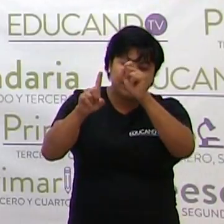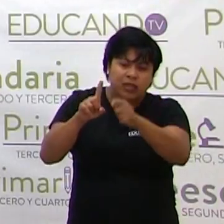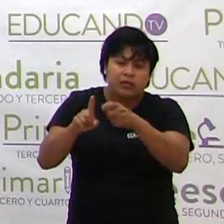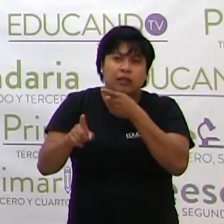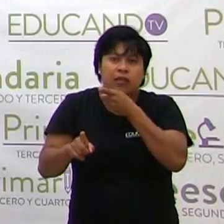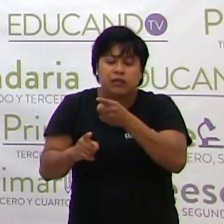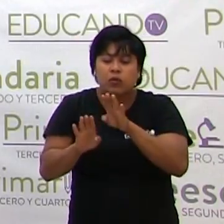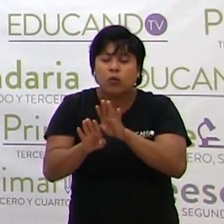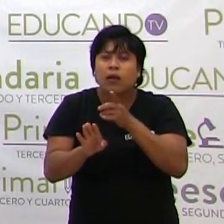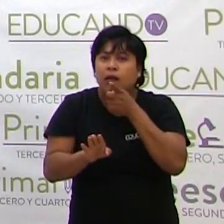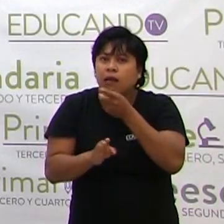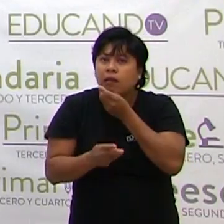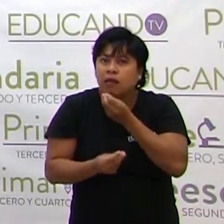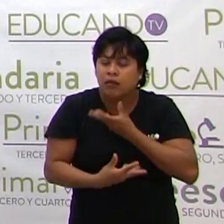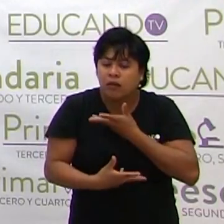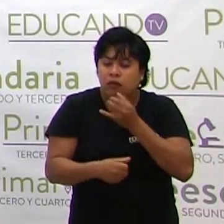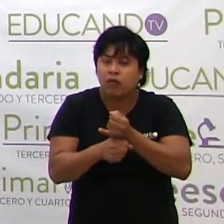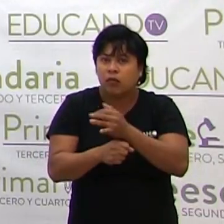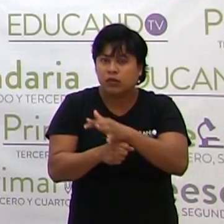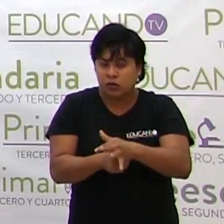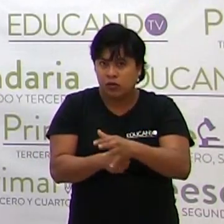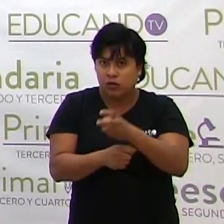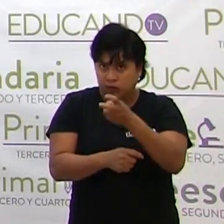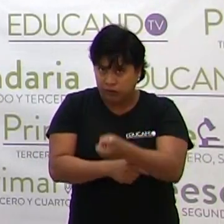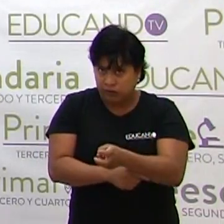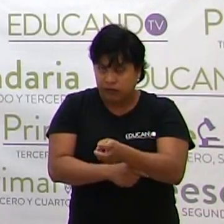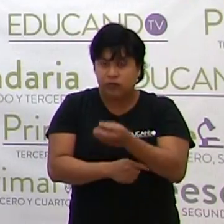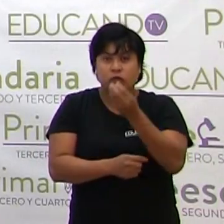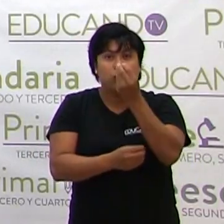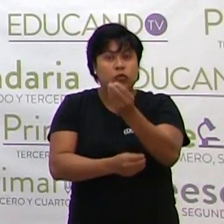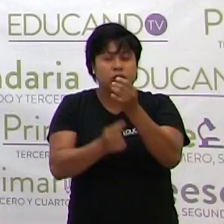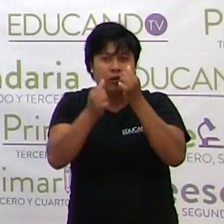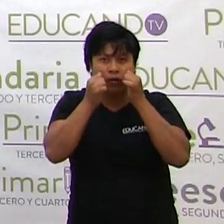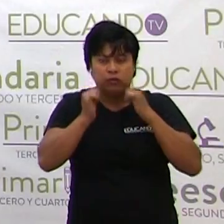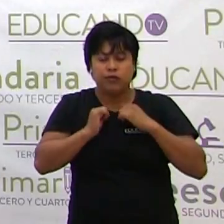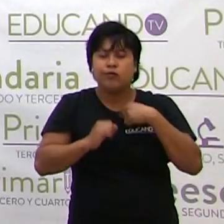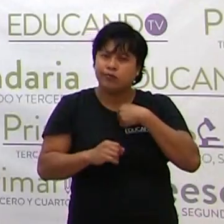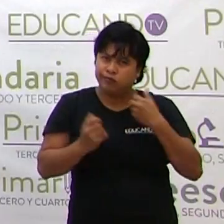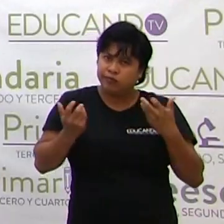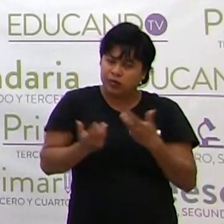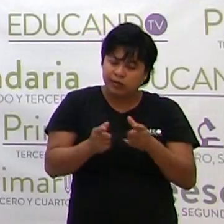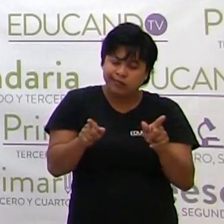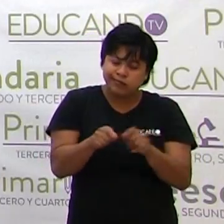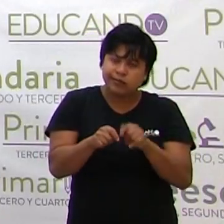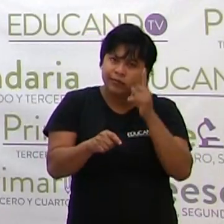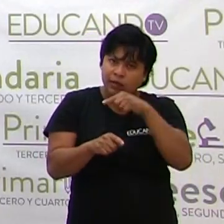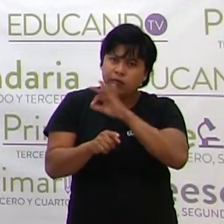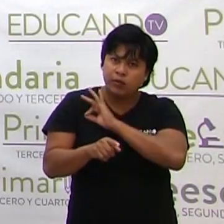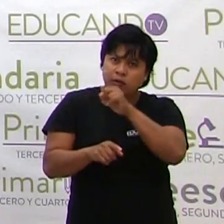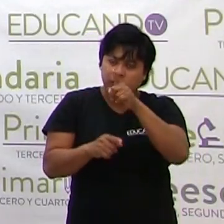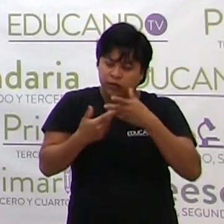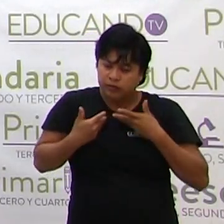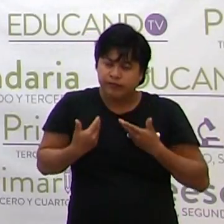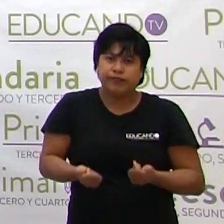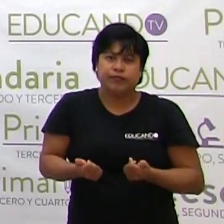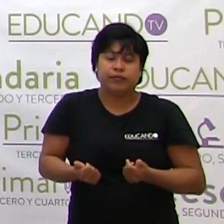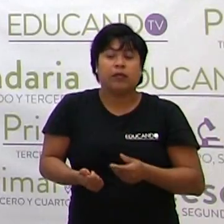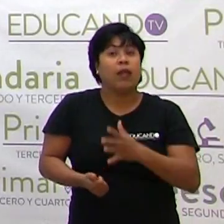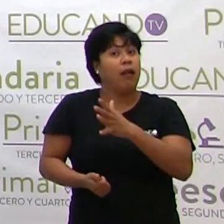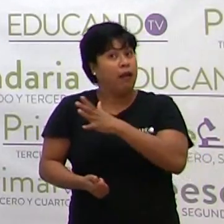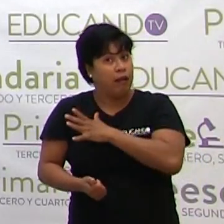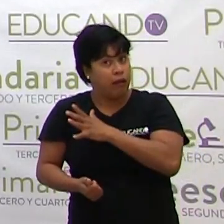quieren comunicar. Mucha atención, lo voy a tratar de hacer breve y muy concreto. Tenemos libros,